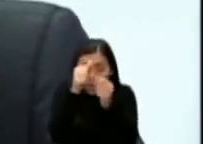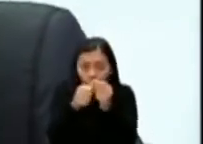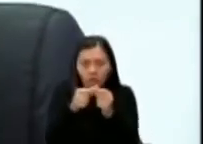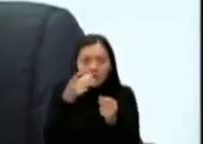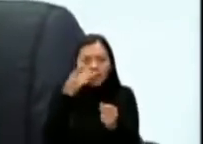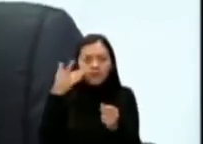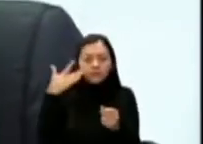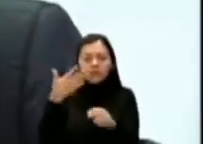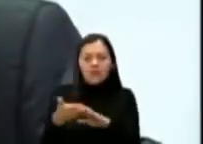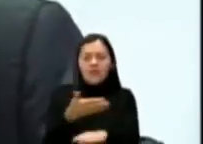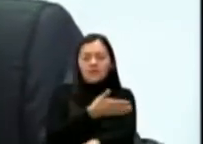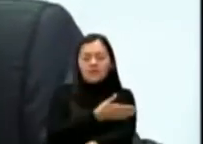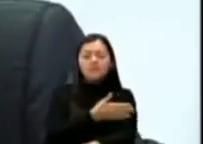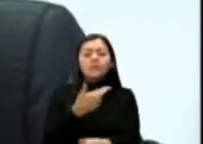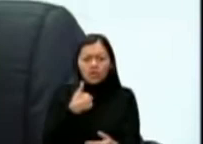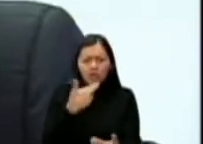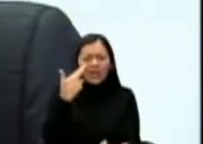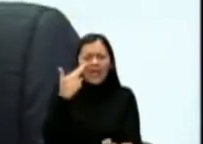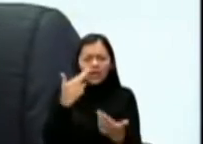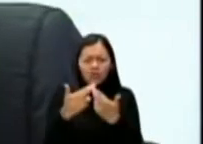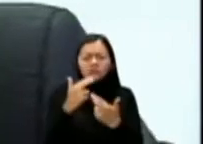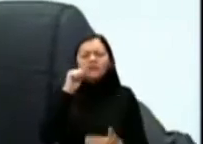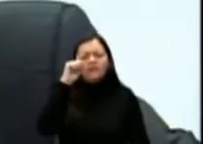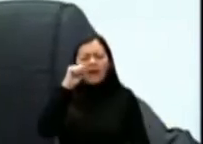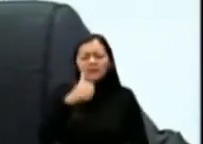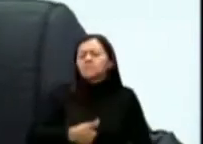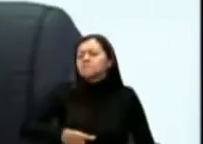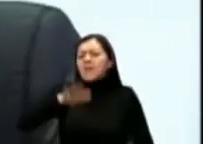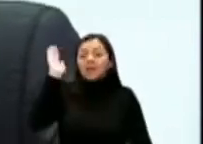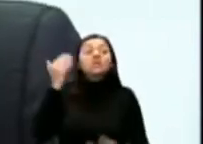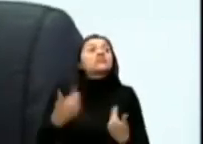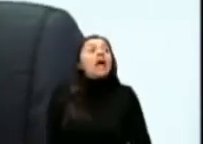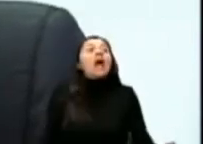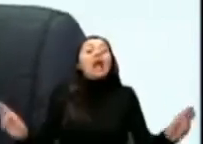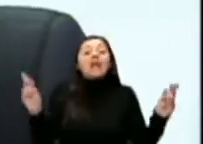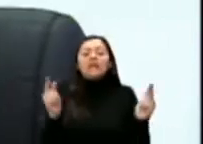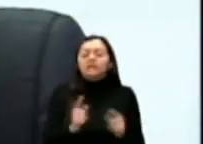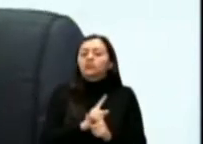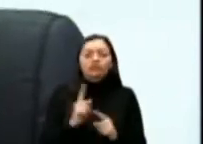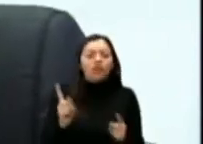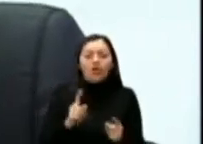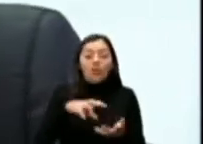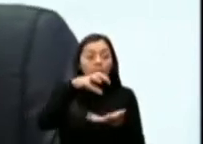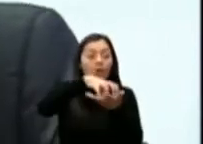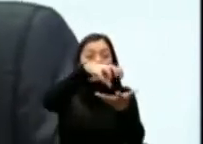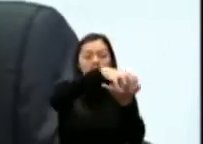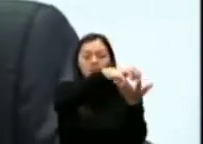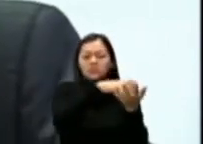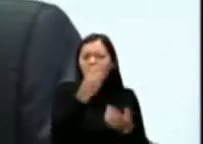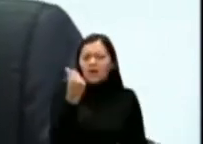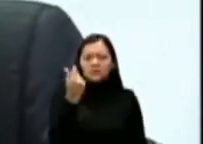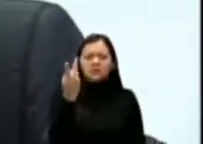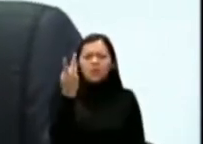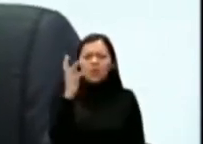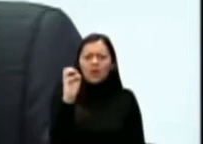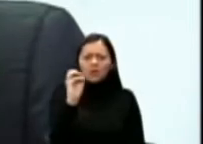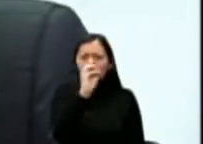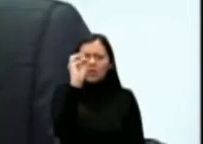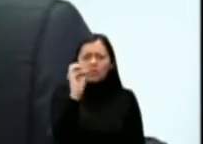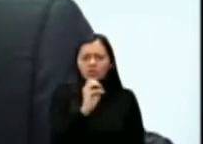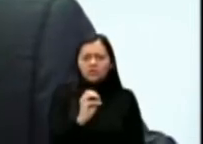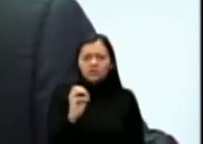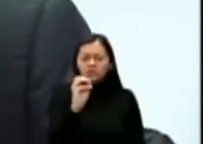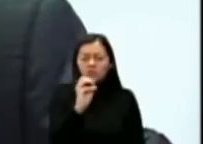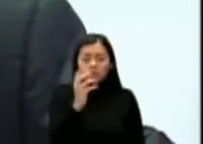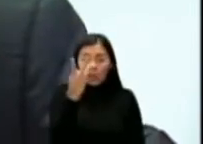reconozco también que falta mucho por hacer el hecho mismo de tener una población tan dispersa el 40 por ciento del territorio como el 5 por